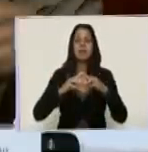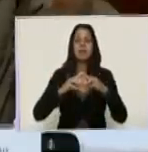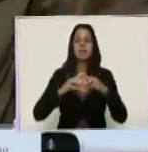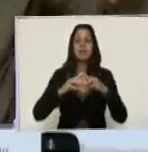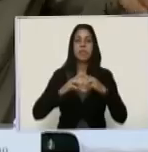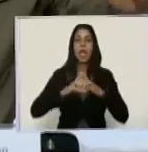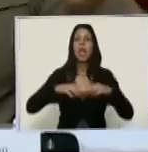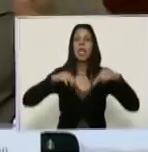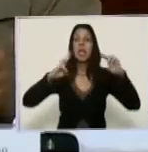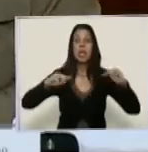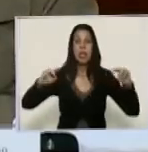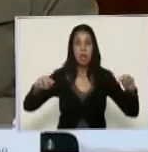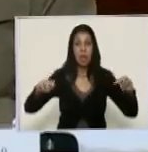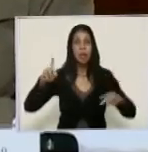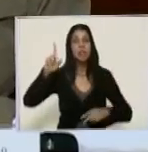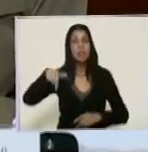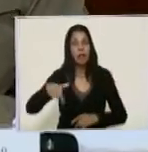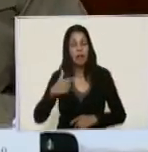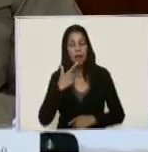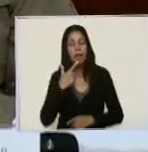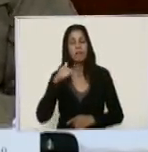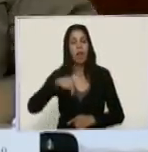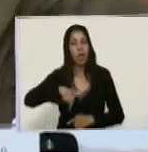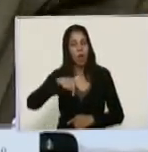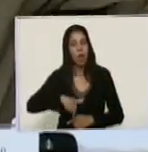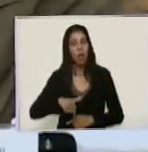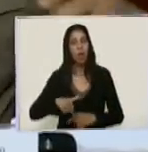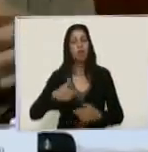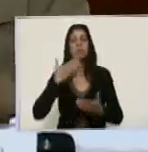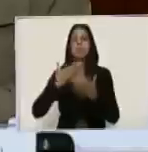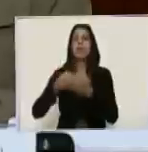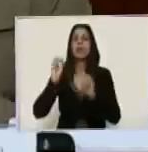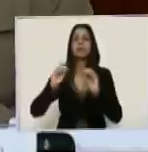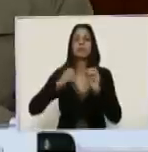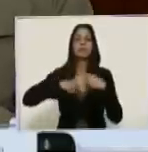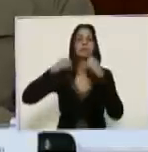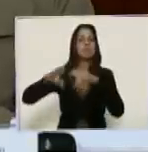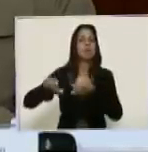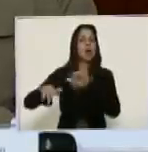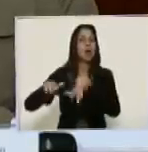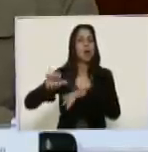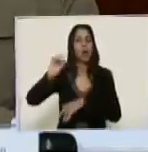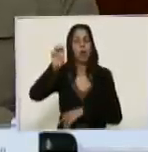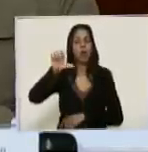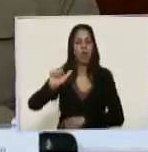Nicaragua, Nicaragua, claro, hoy. Claro. Y en Aragua también, estoy seguro.